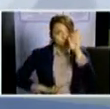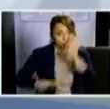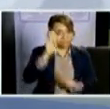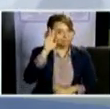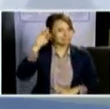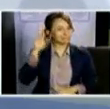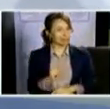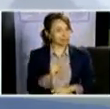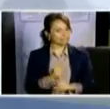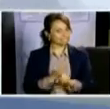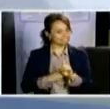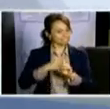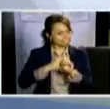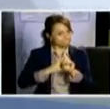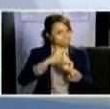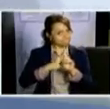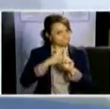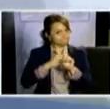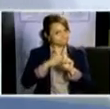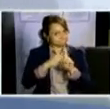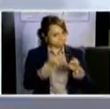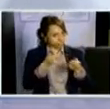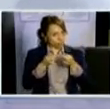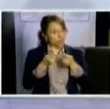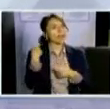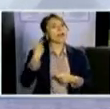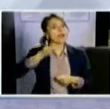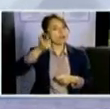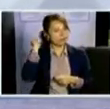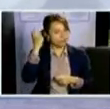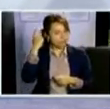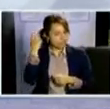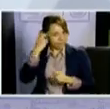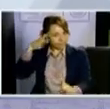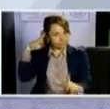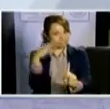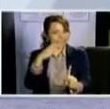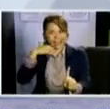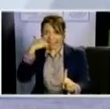Quiero empezar porque